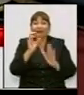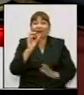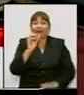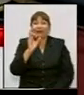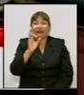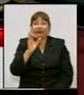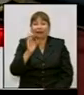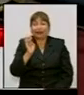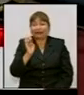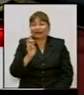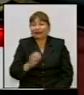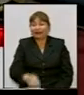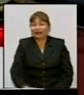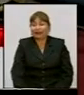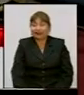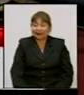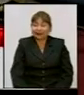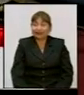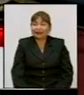hemos tenido.